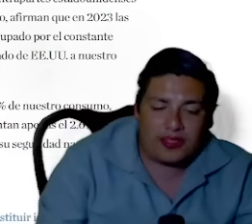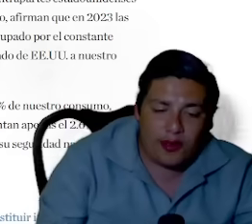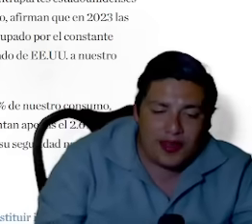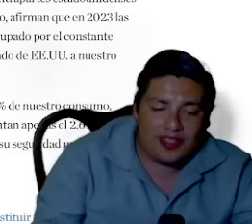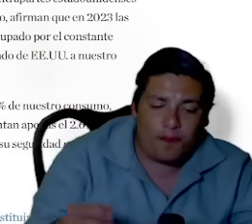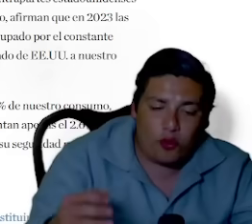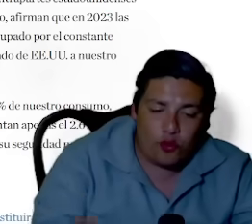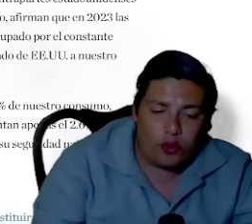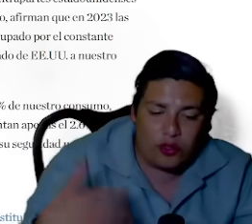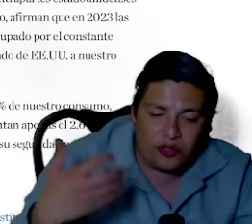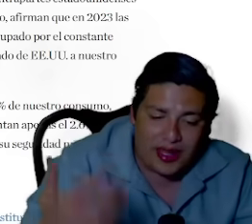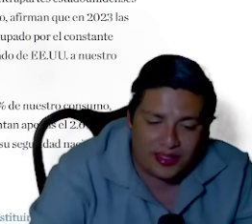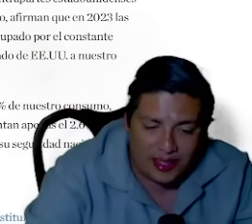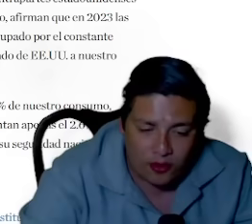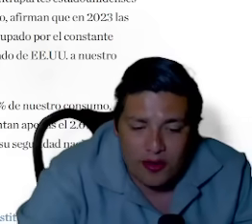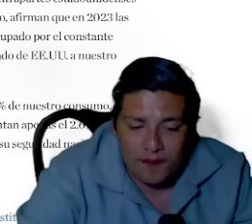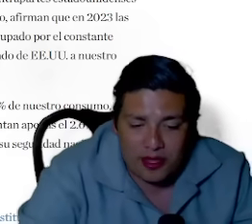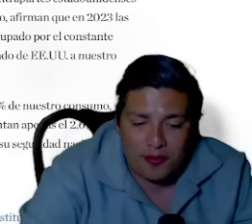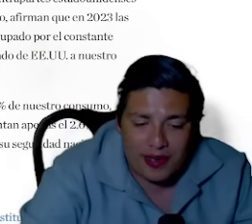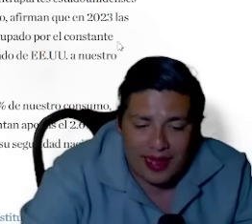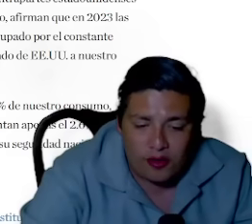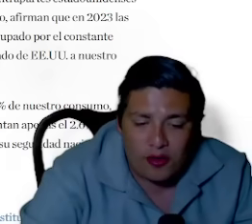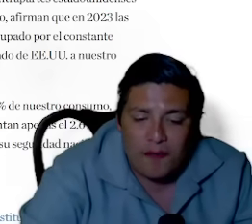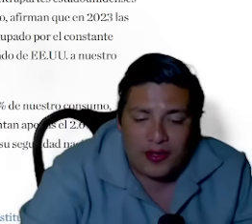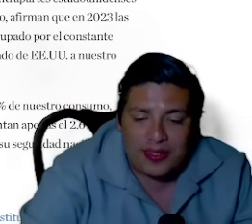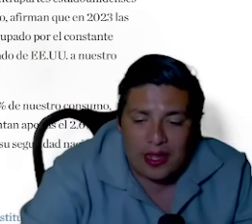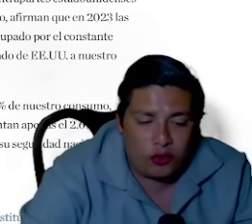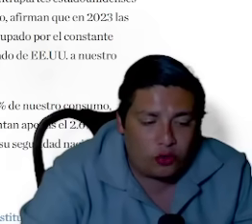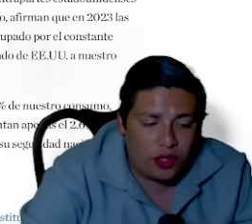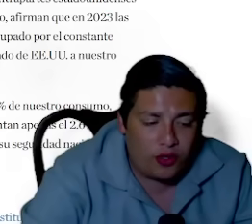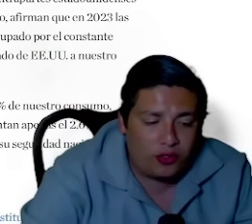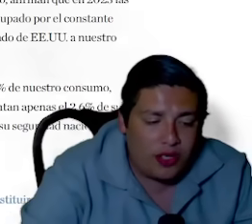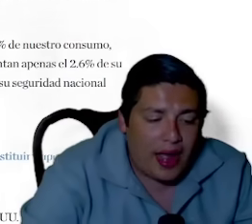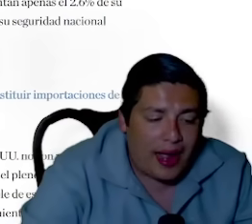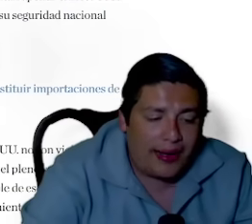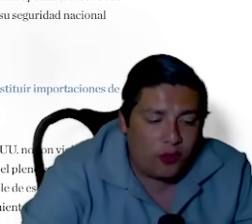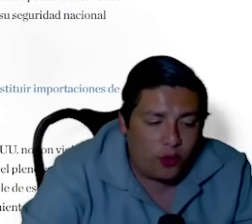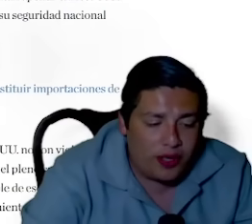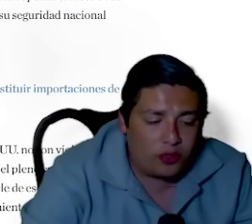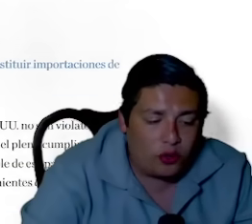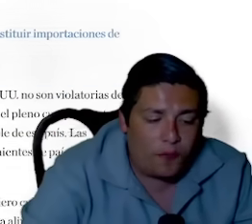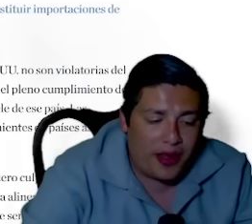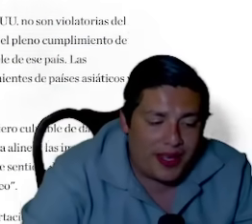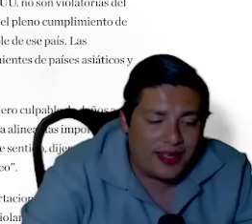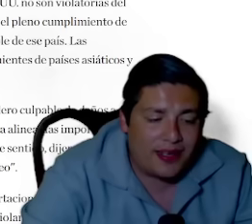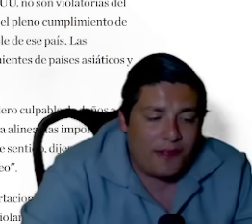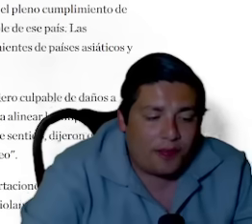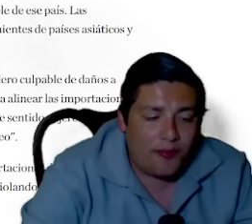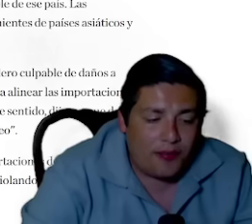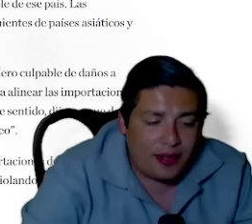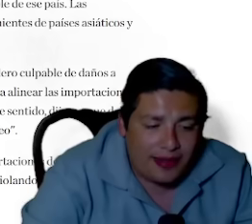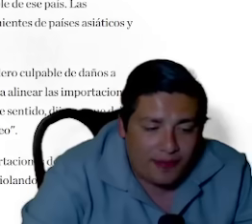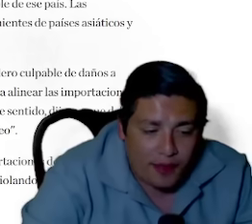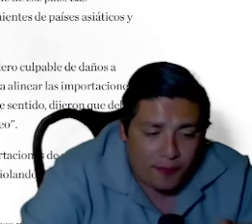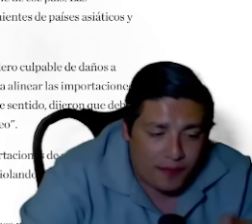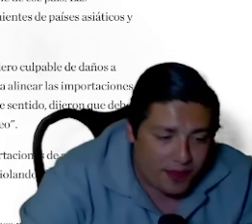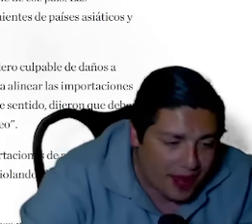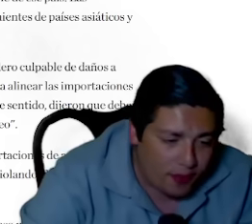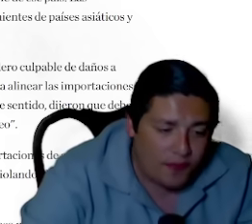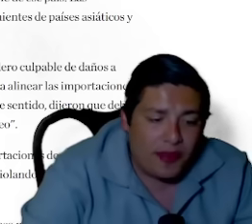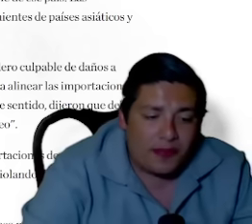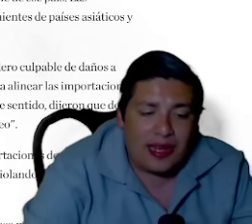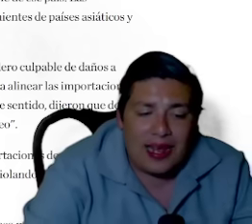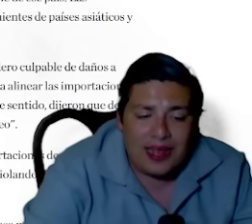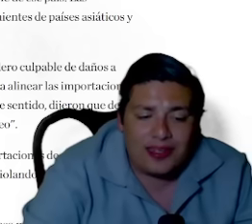de las exportaciones de productos de acero terminado de Estados Unidos a nuestro país de